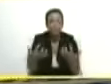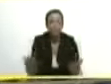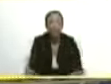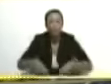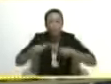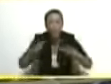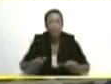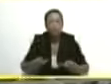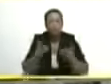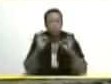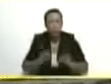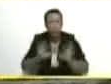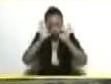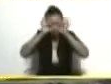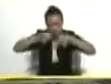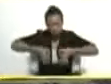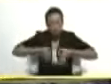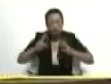reivindicar y reivindicarse